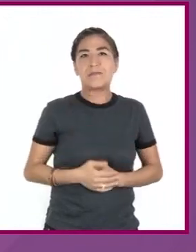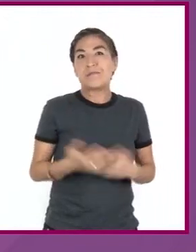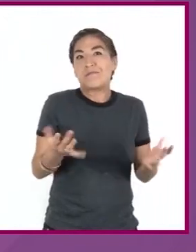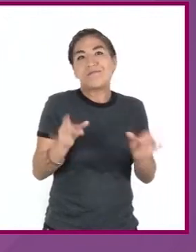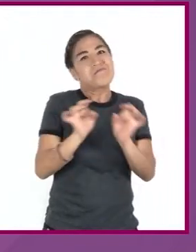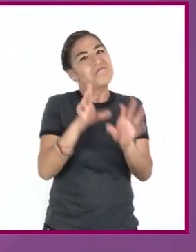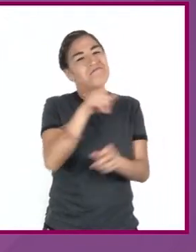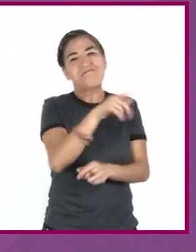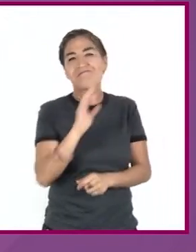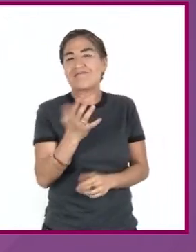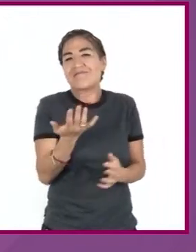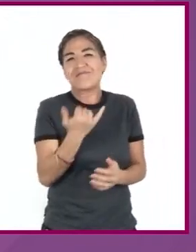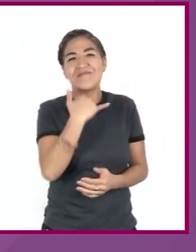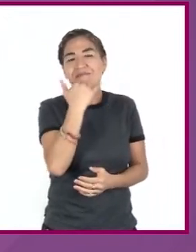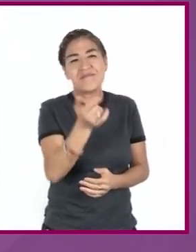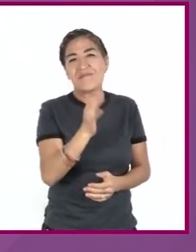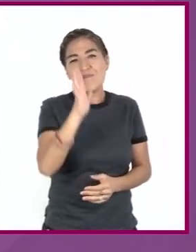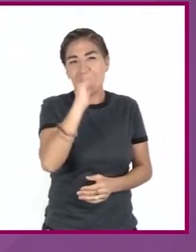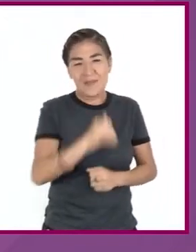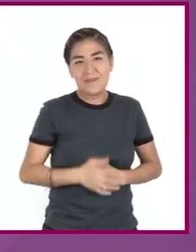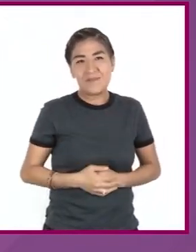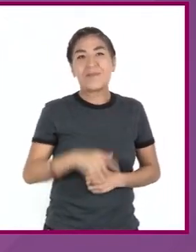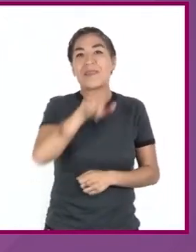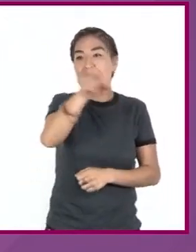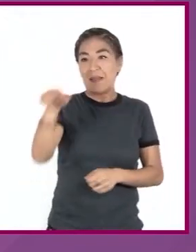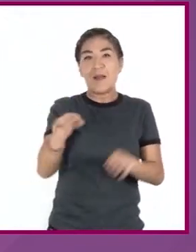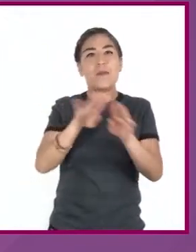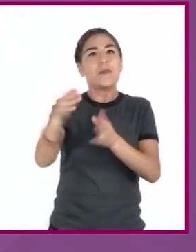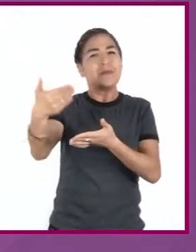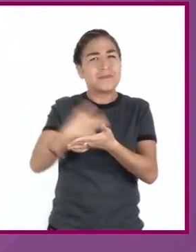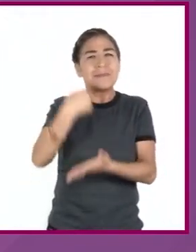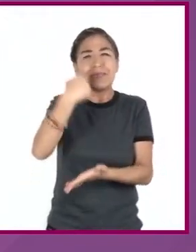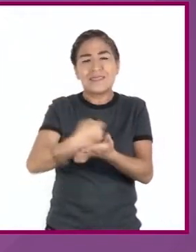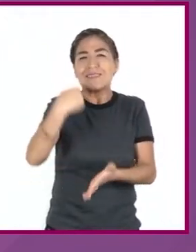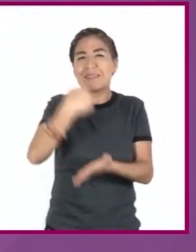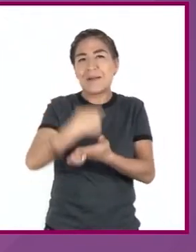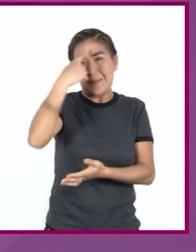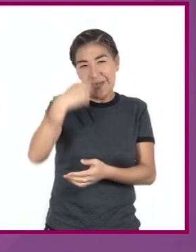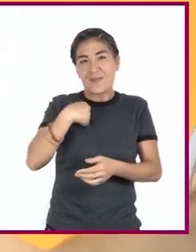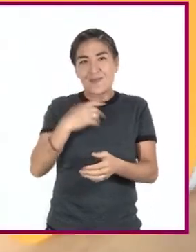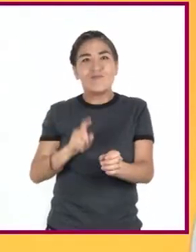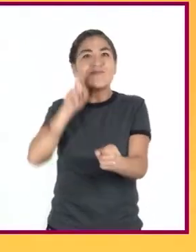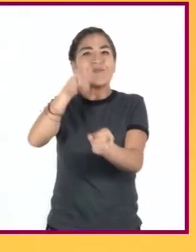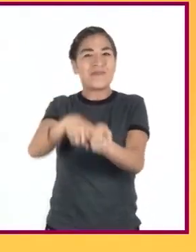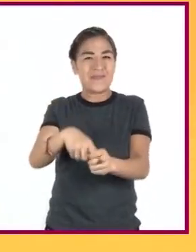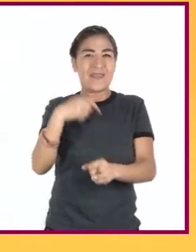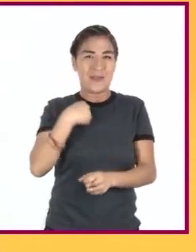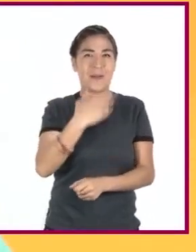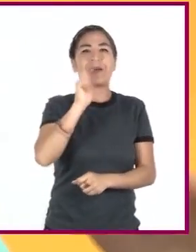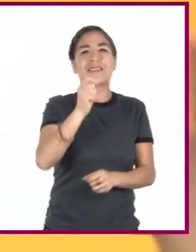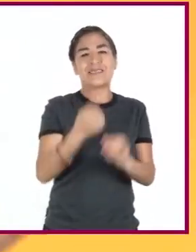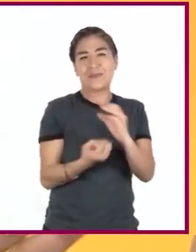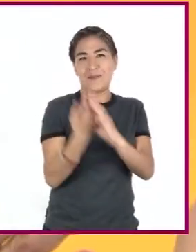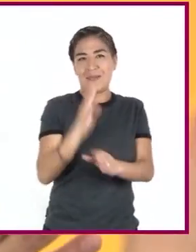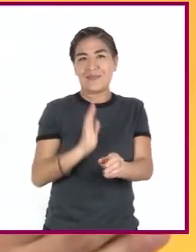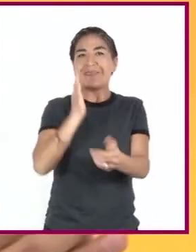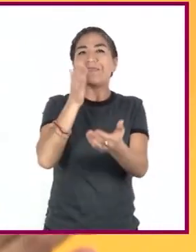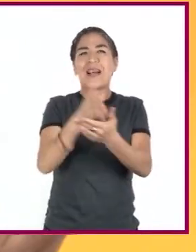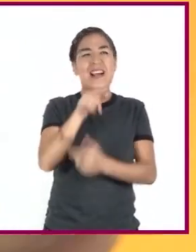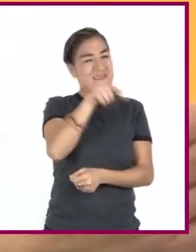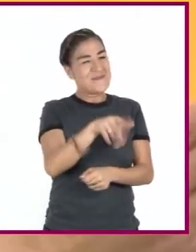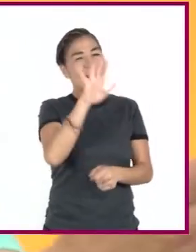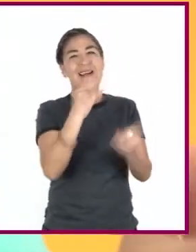logró. Después de eso, declaró abiertamente que se oponía a mi nombramiento. Esto parece